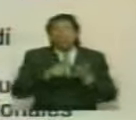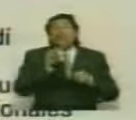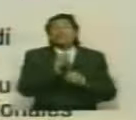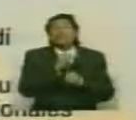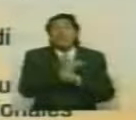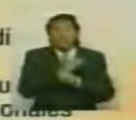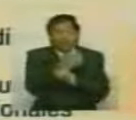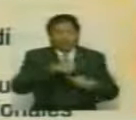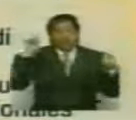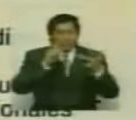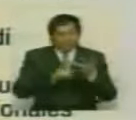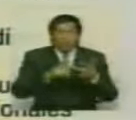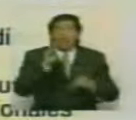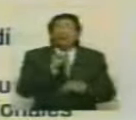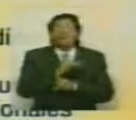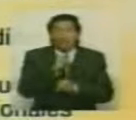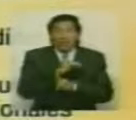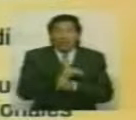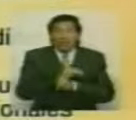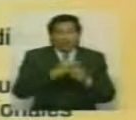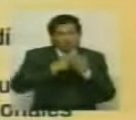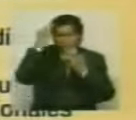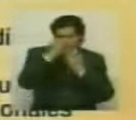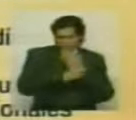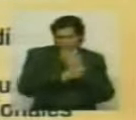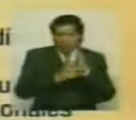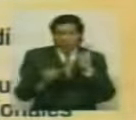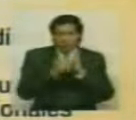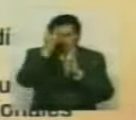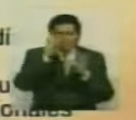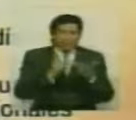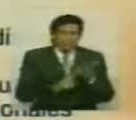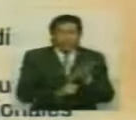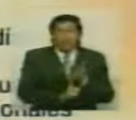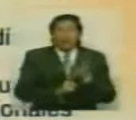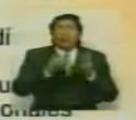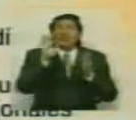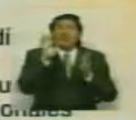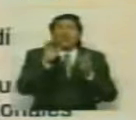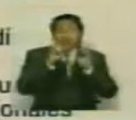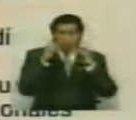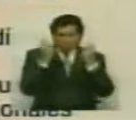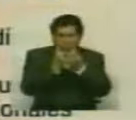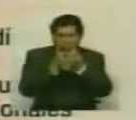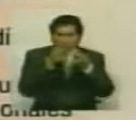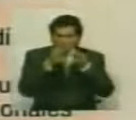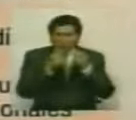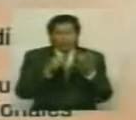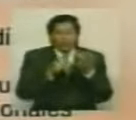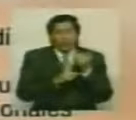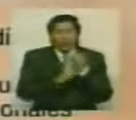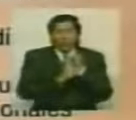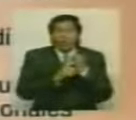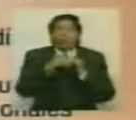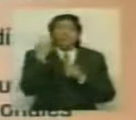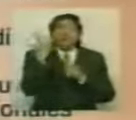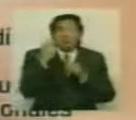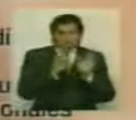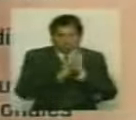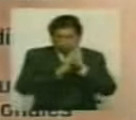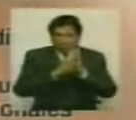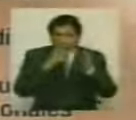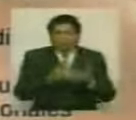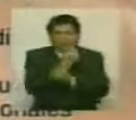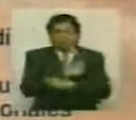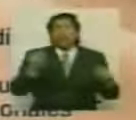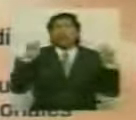de Autonomías, Ministerio de Planificación del Desarrollo, los 9 gobernadores, 5 representantes de las